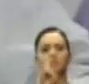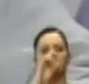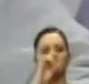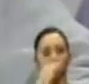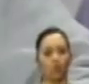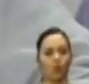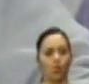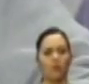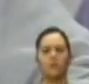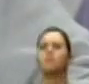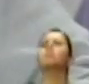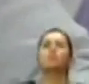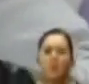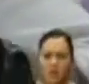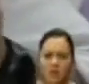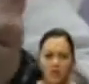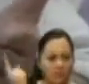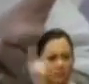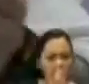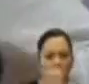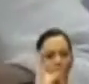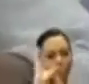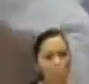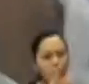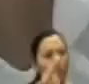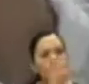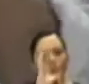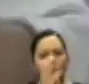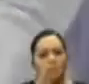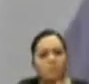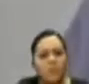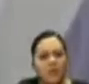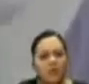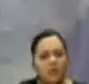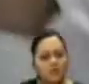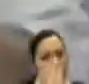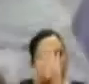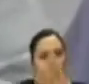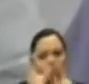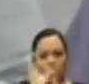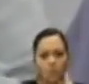corbata. Entonces, ¿qué cultura estamos defendiendo? ¿Qué lógica tiene? Incluso hasta